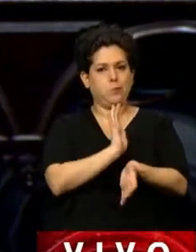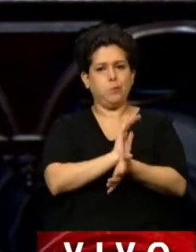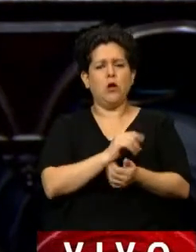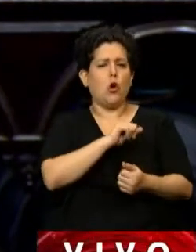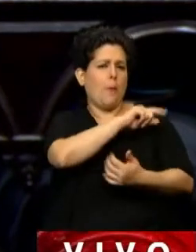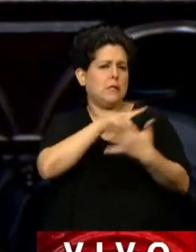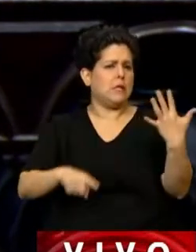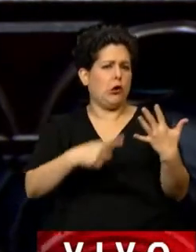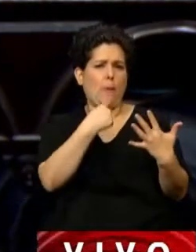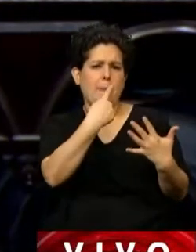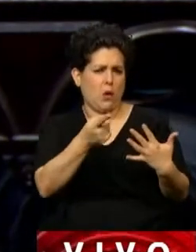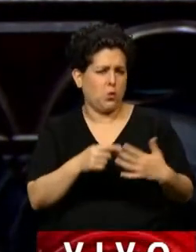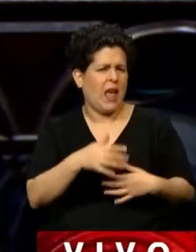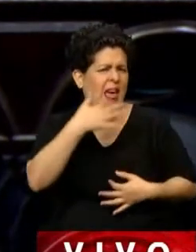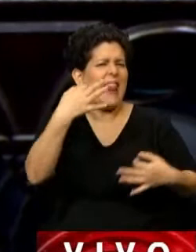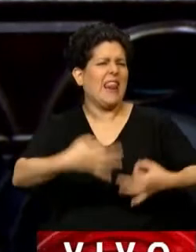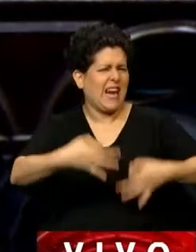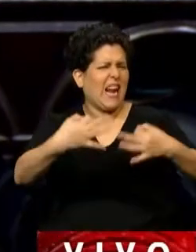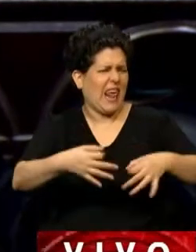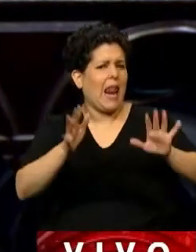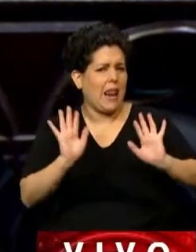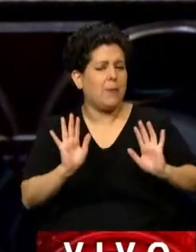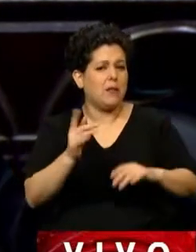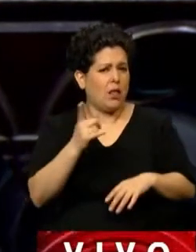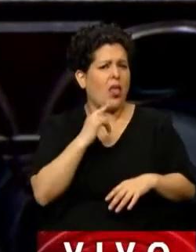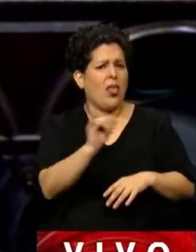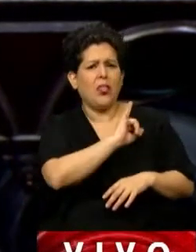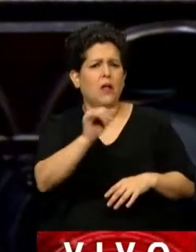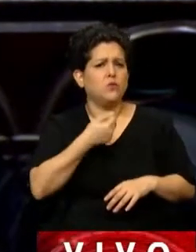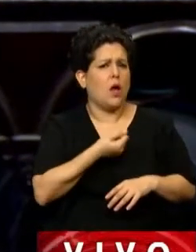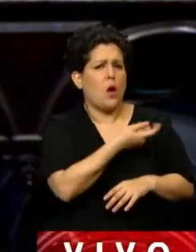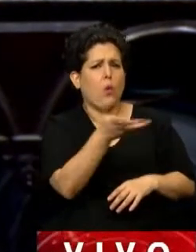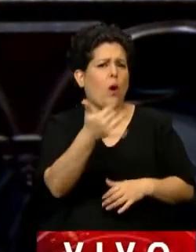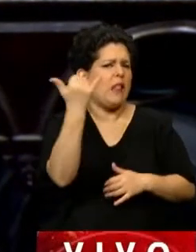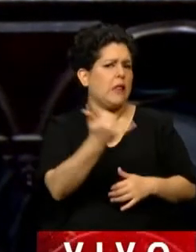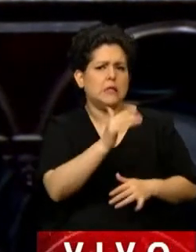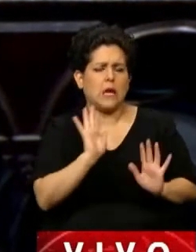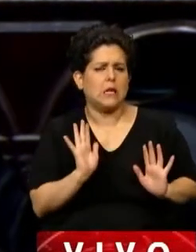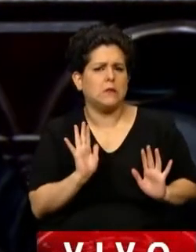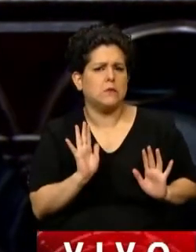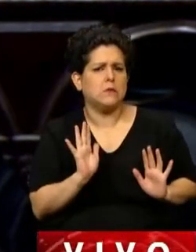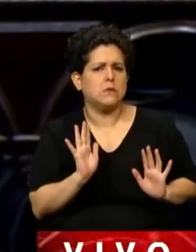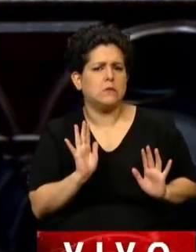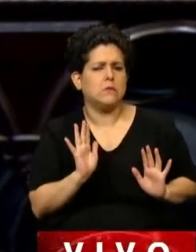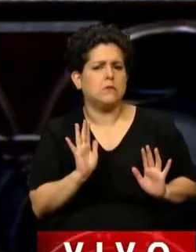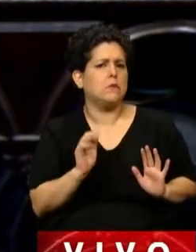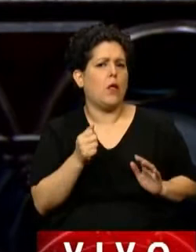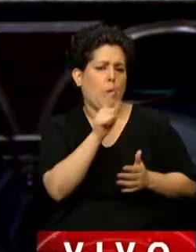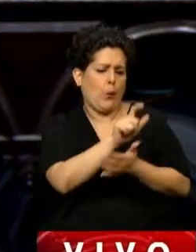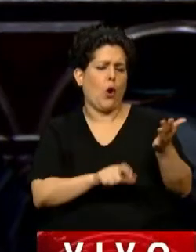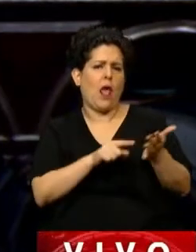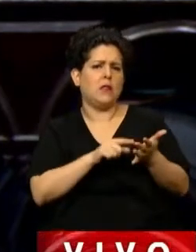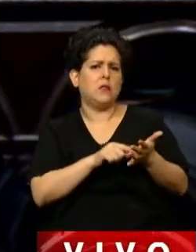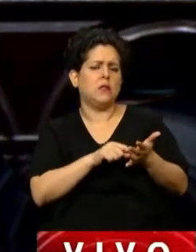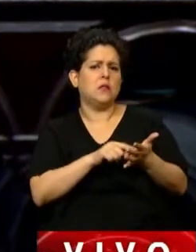preguntas. Realmente, ¿qué nivel de cuestionamiento de denuncias en forma real tenemos alrededor de la boleta que hoy